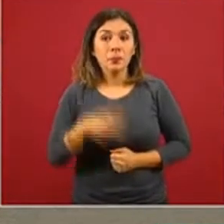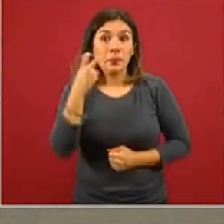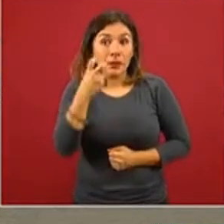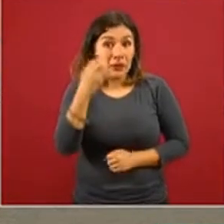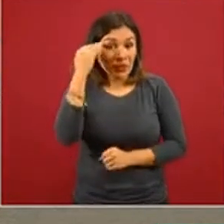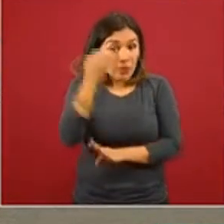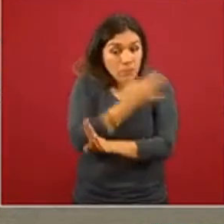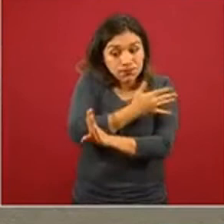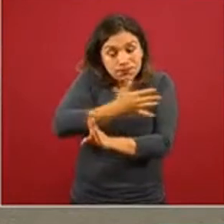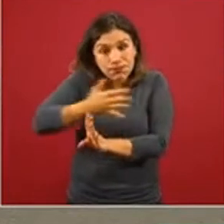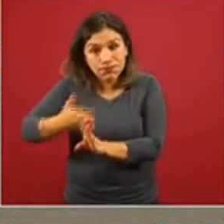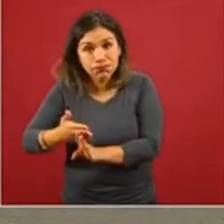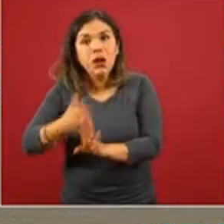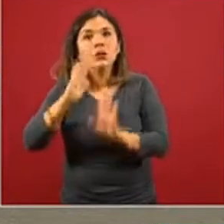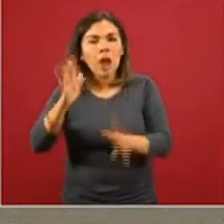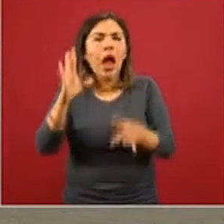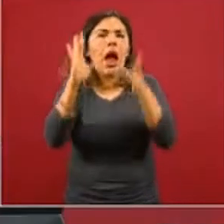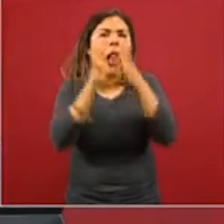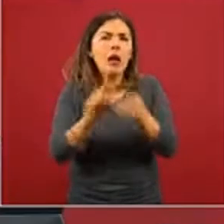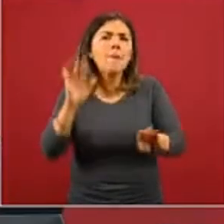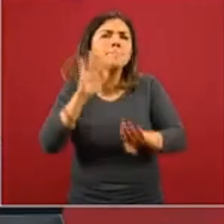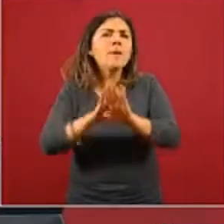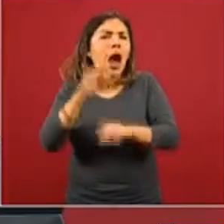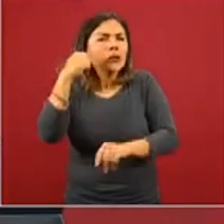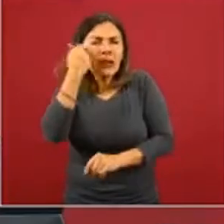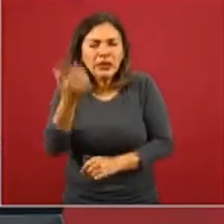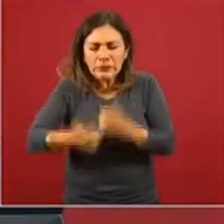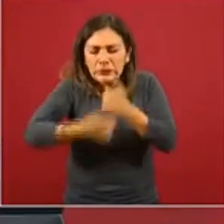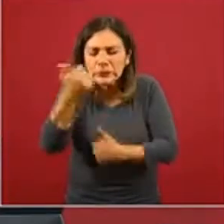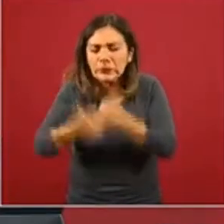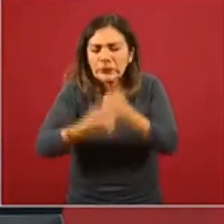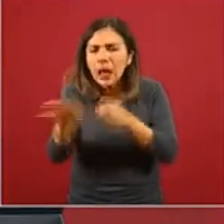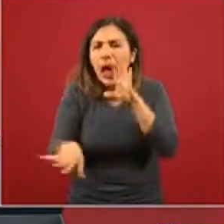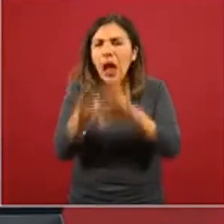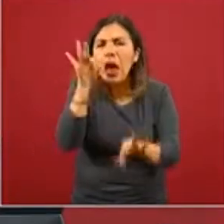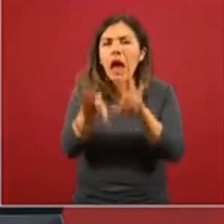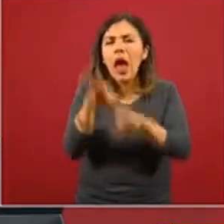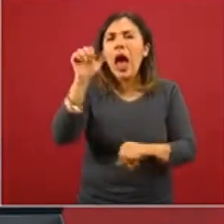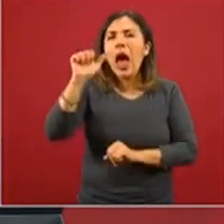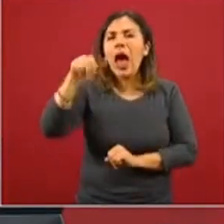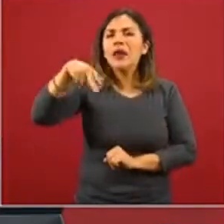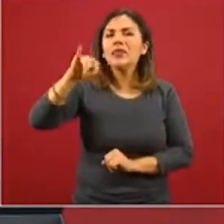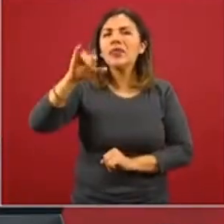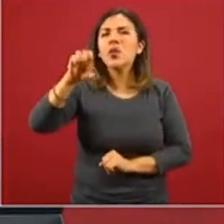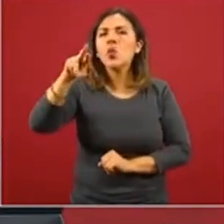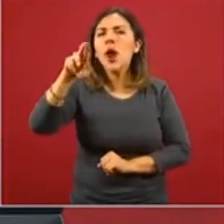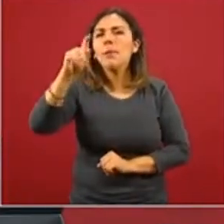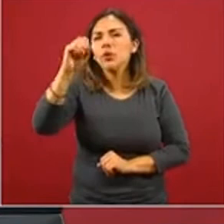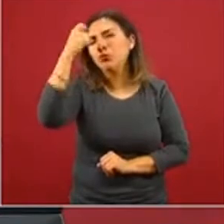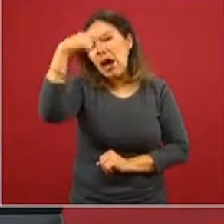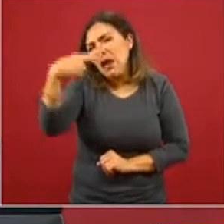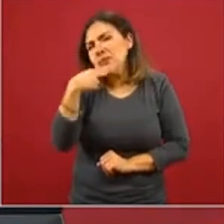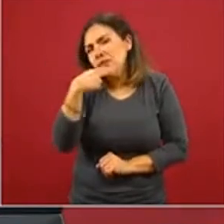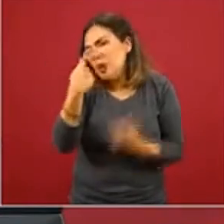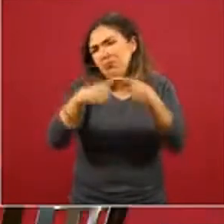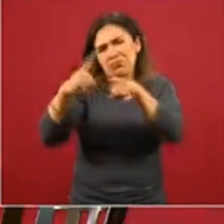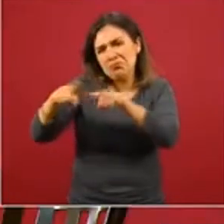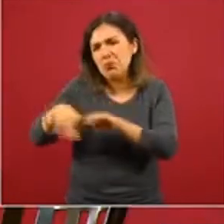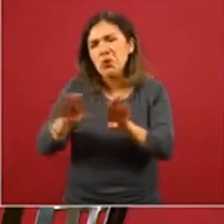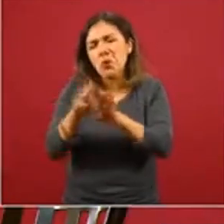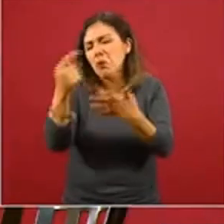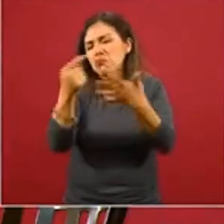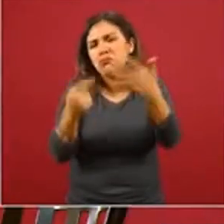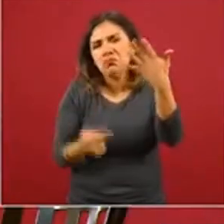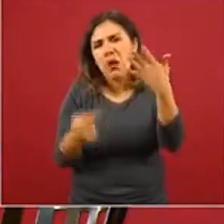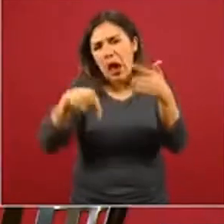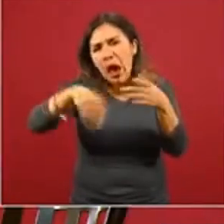este tiempo se ha enfatizado más la búsqueda de anticuerpos para múltiples propósitos. Enumeremos algunos de